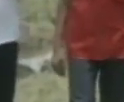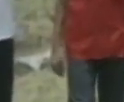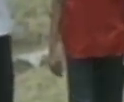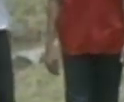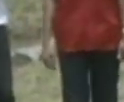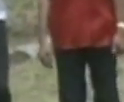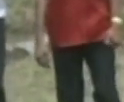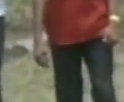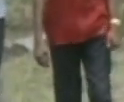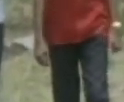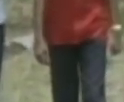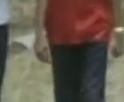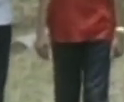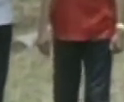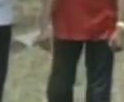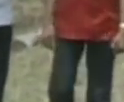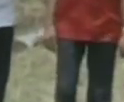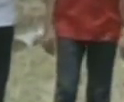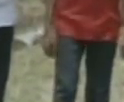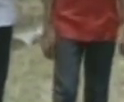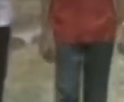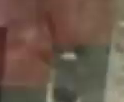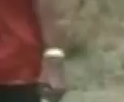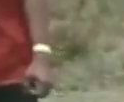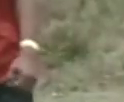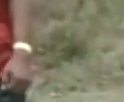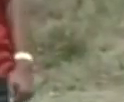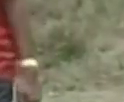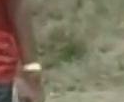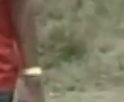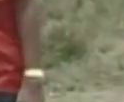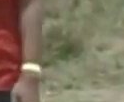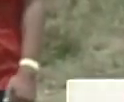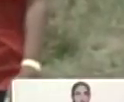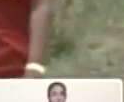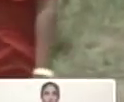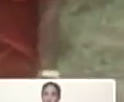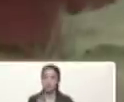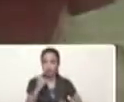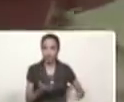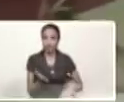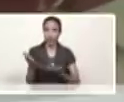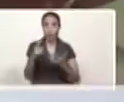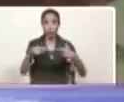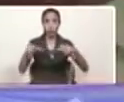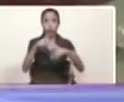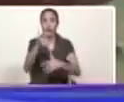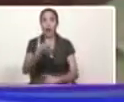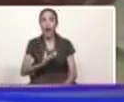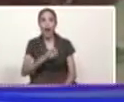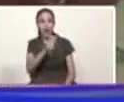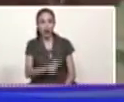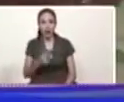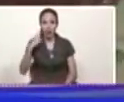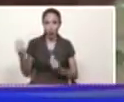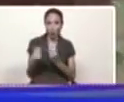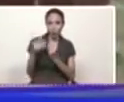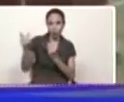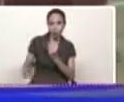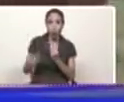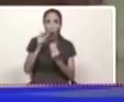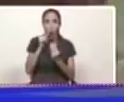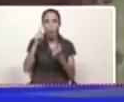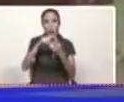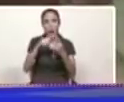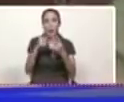patria en el estado guárico en el municipio calabozo francisco miranda en compañía del alcalde el ingeniero francisco